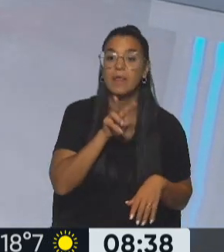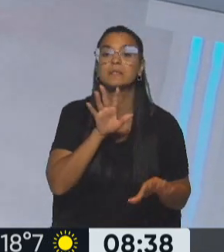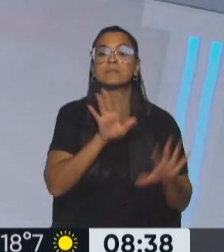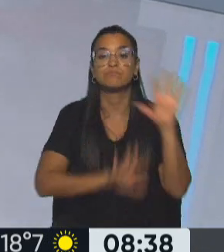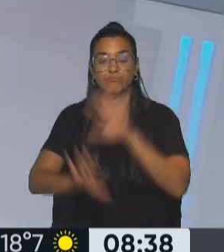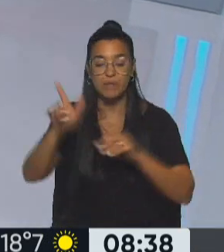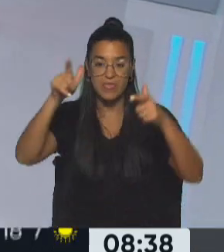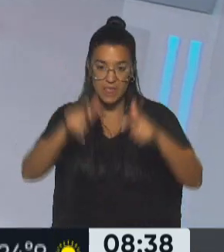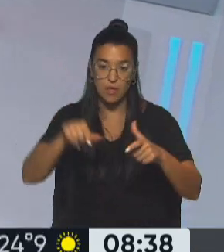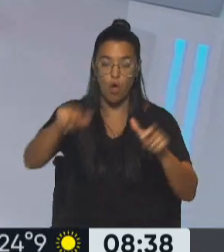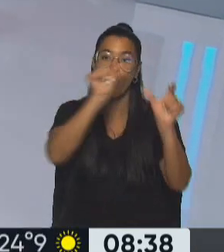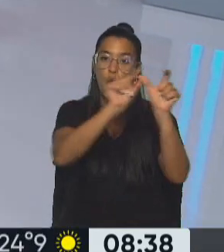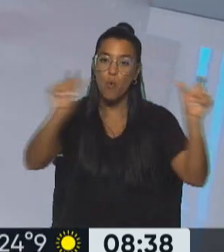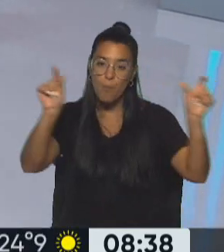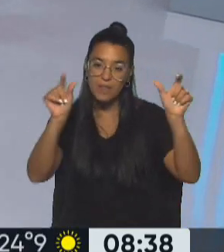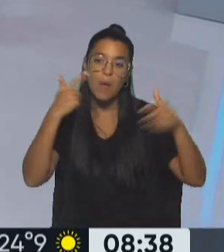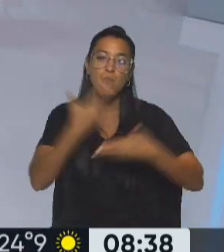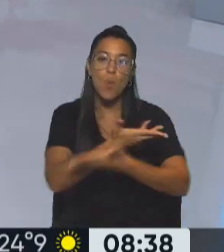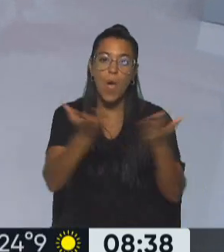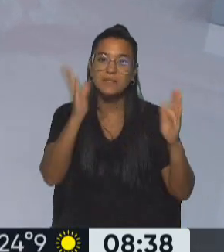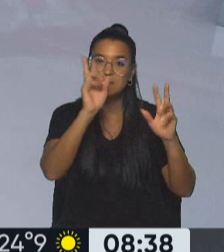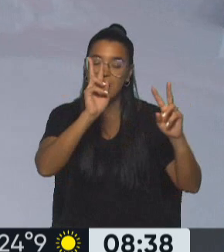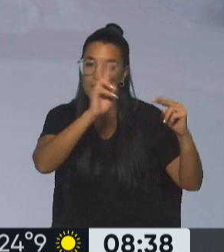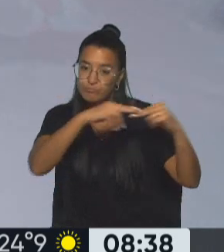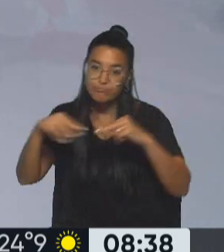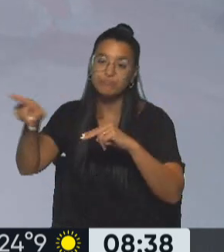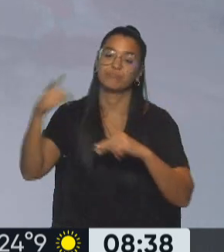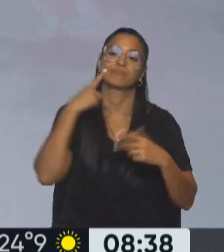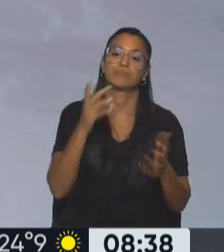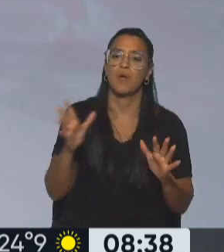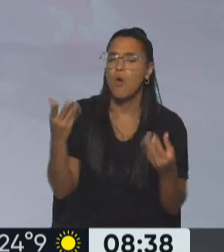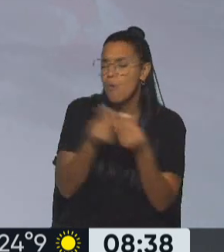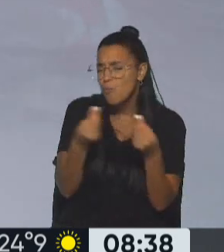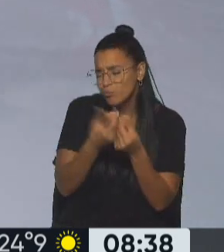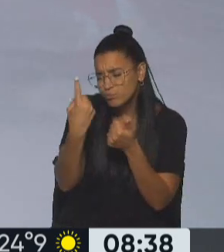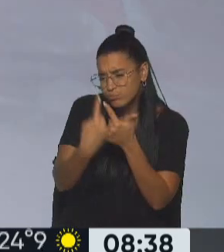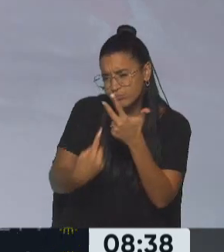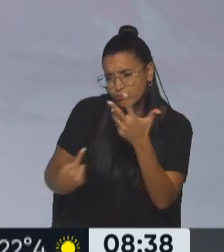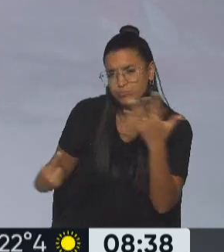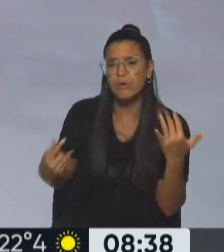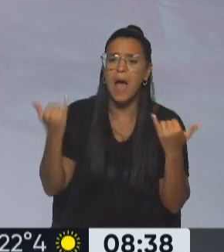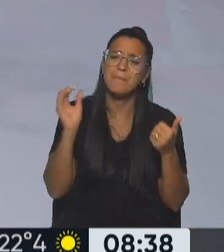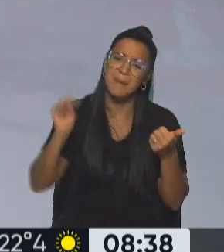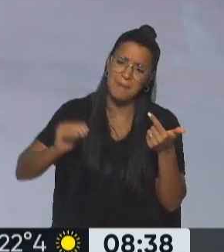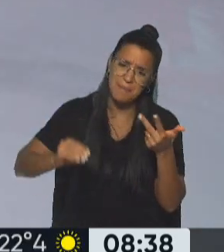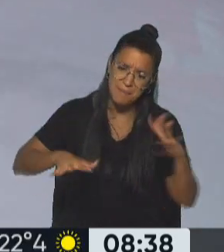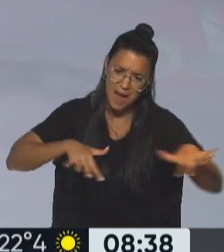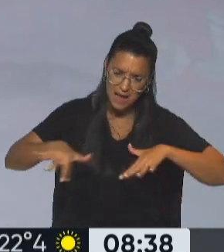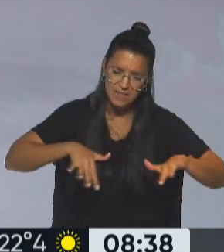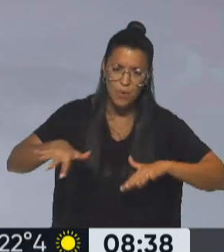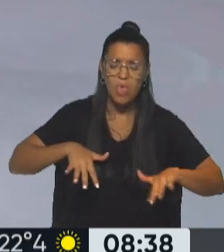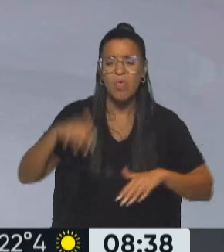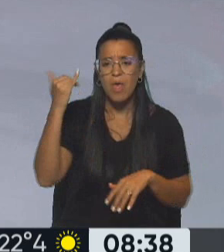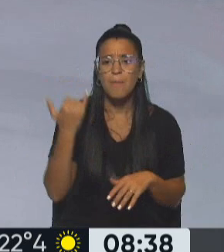disco. Bueno, este es el documental que registra precisamente ese evento. Muchísimo entonces, y quedan muchísimas más actividades